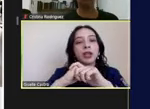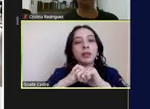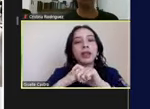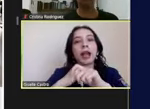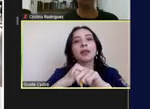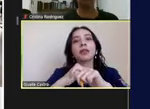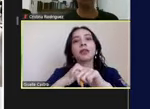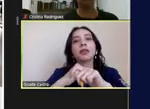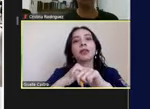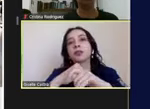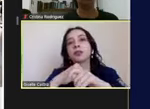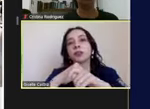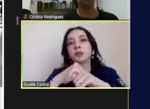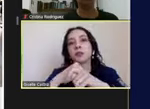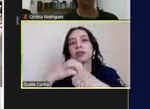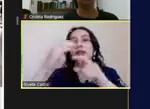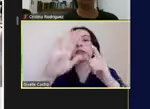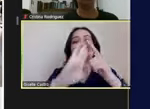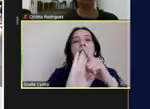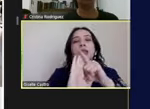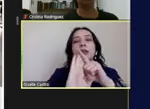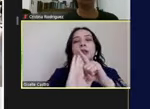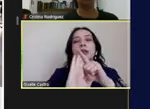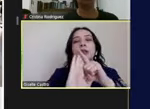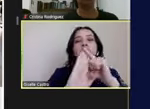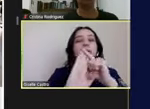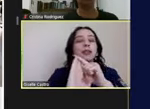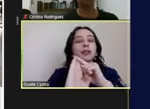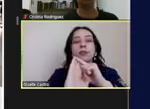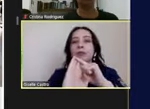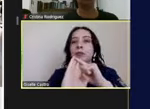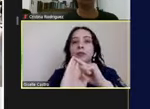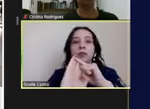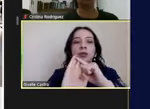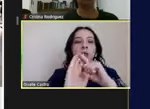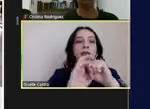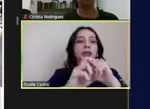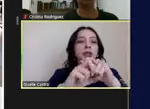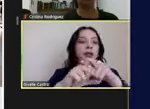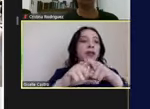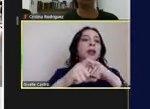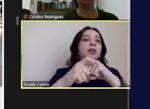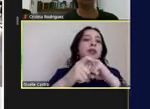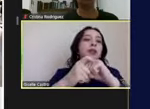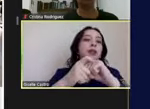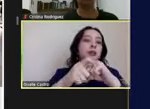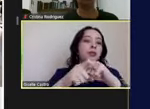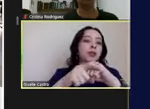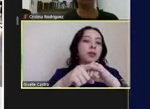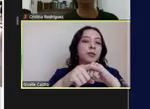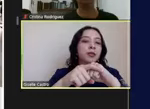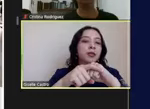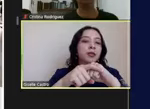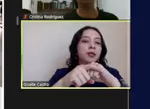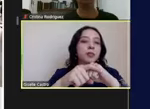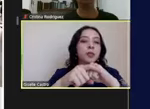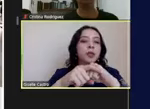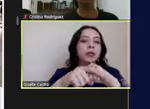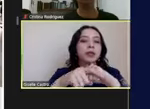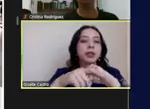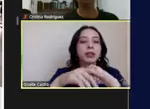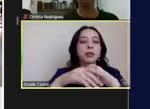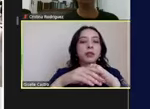Y justamente algo que se ve mucho en estos pacientes es que la dorsiflexión la tienen muy, muy, muy limitada. Entonces, es uno de los